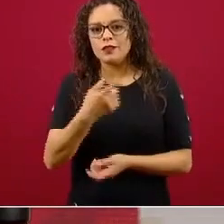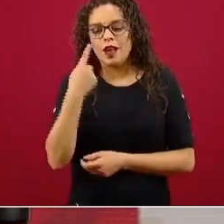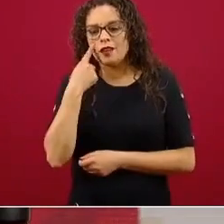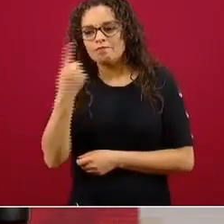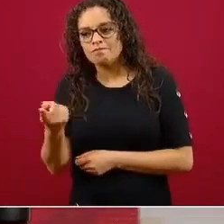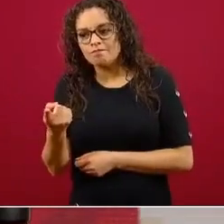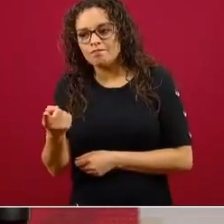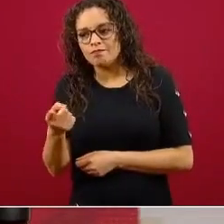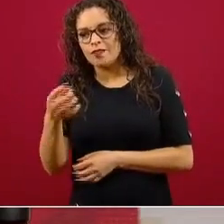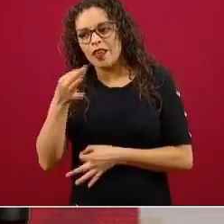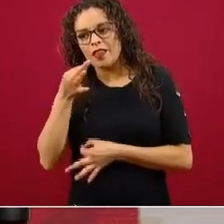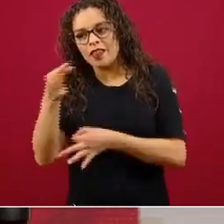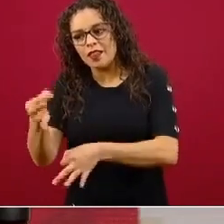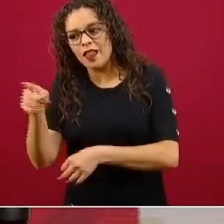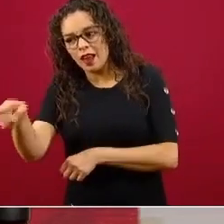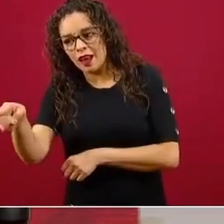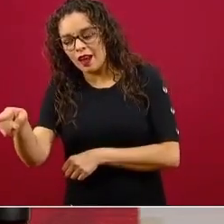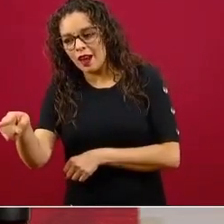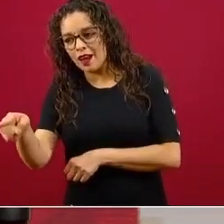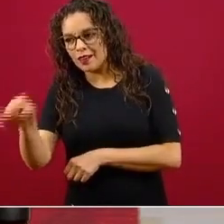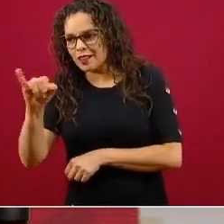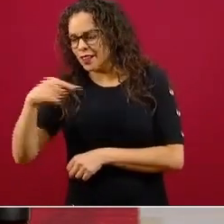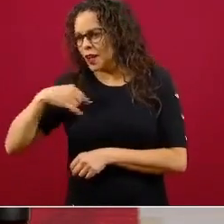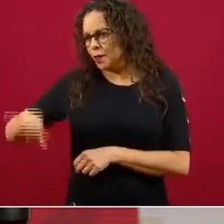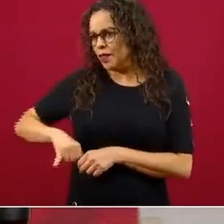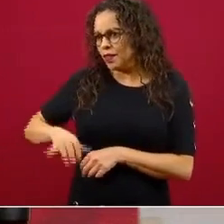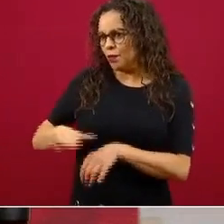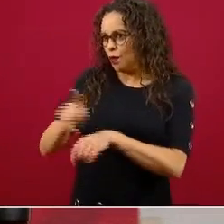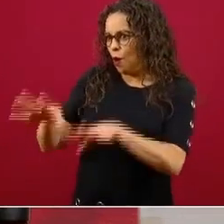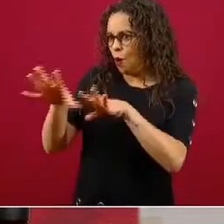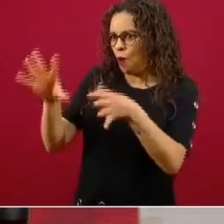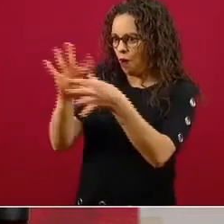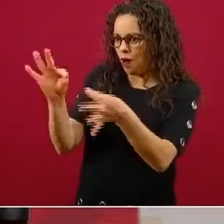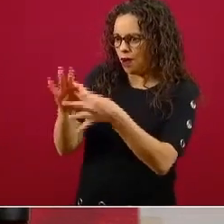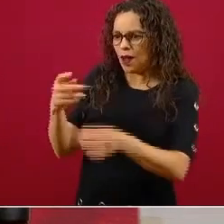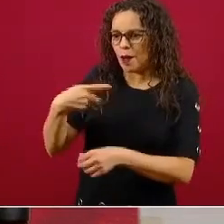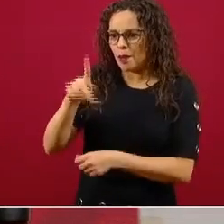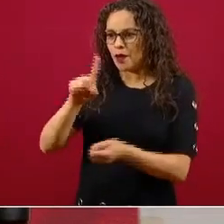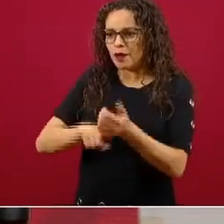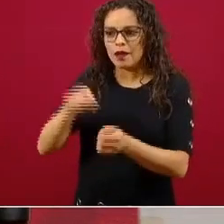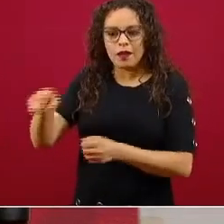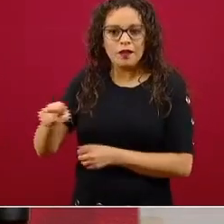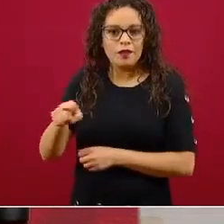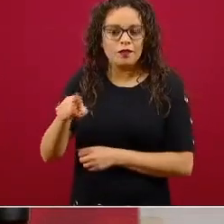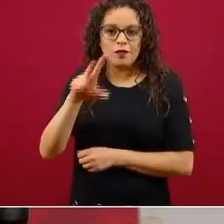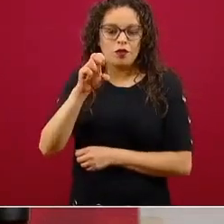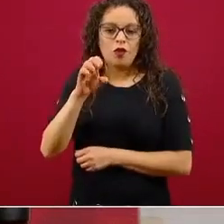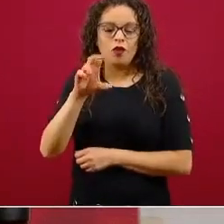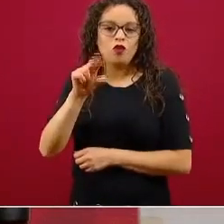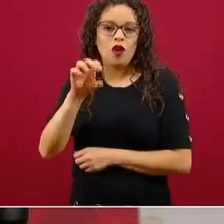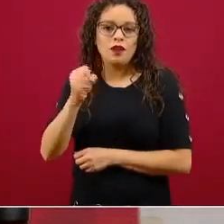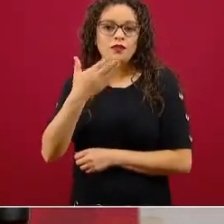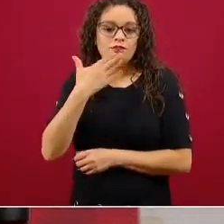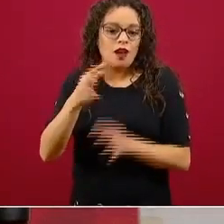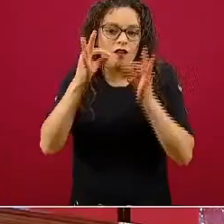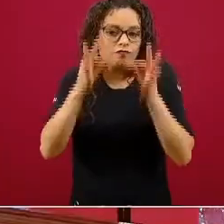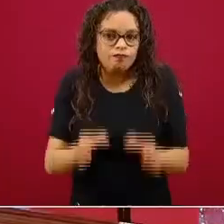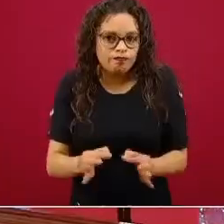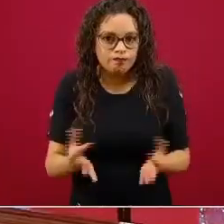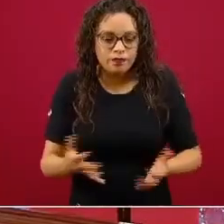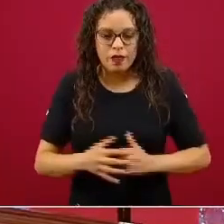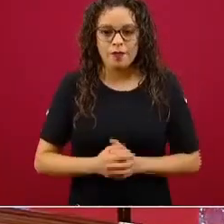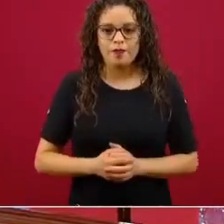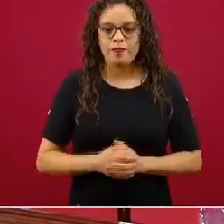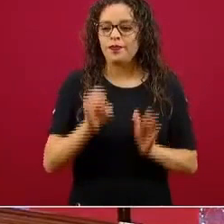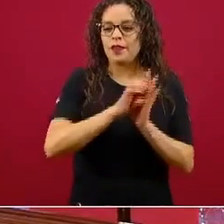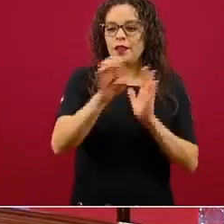más certero, ¿no? Ayer mismo, ahora que habla de los cubrebocas, un periódico creo que en la primera plana de un